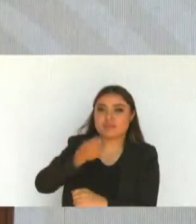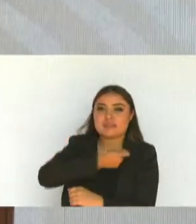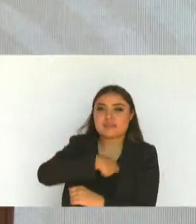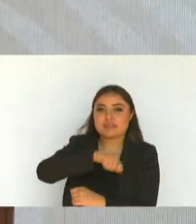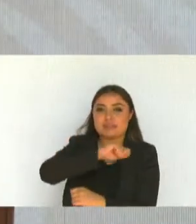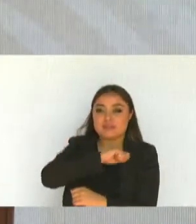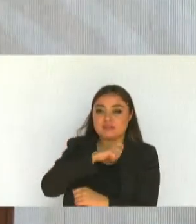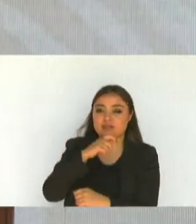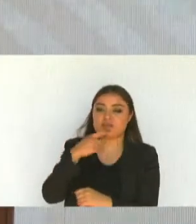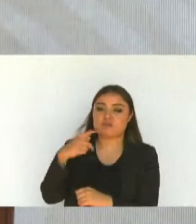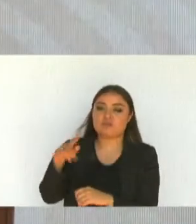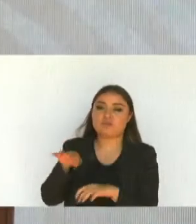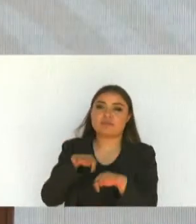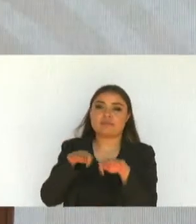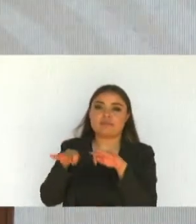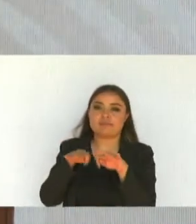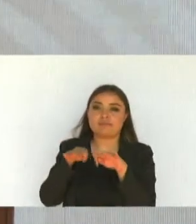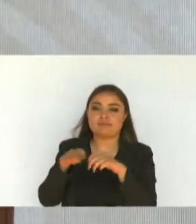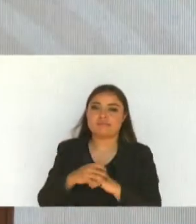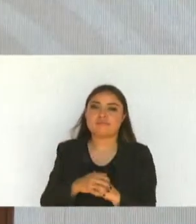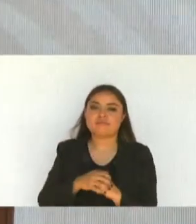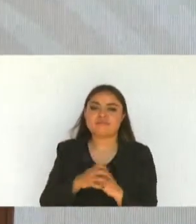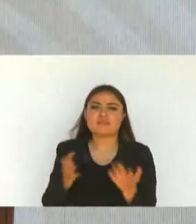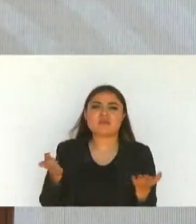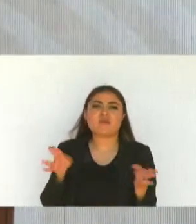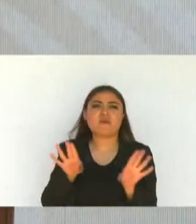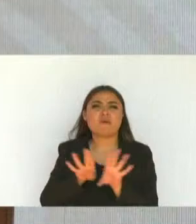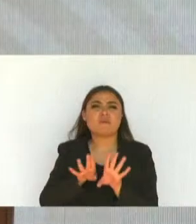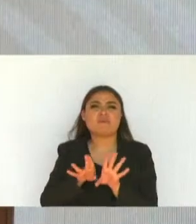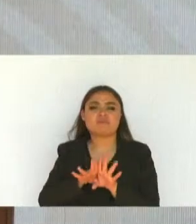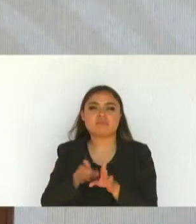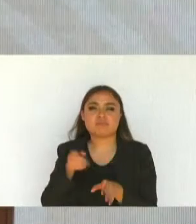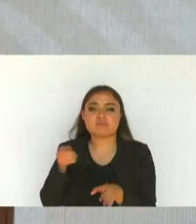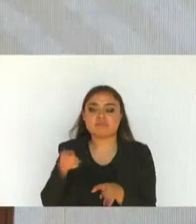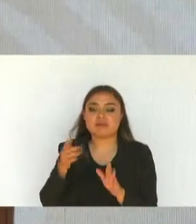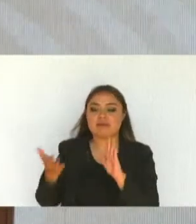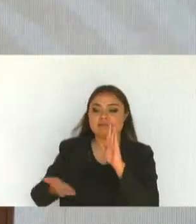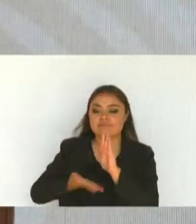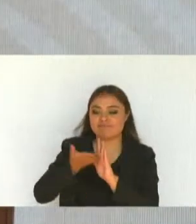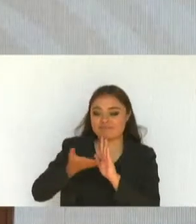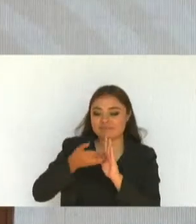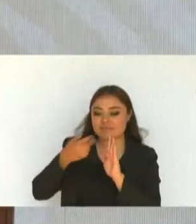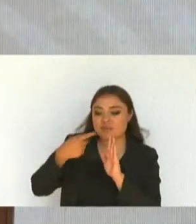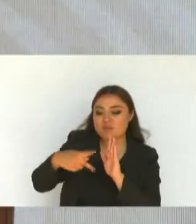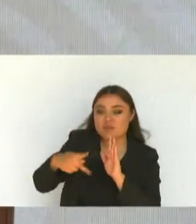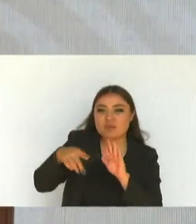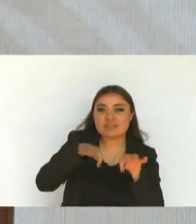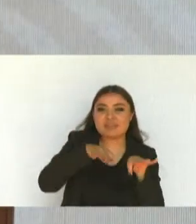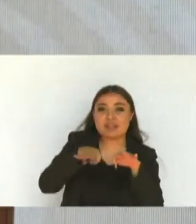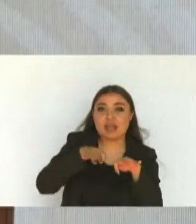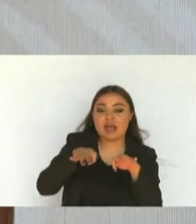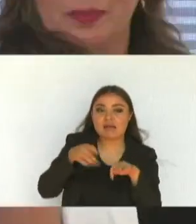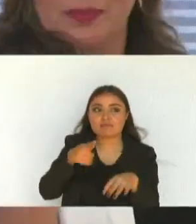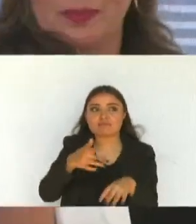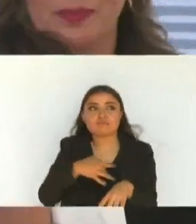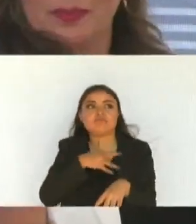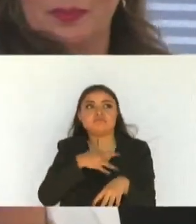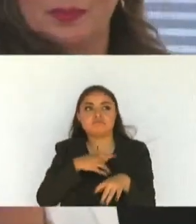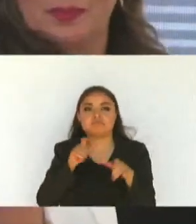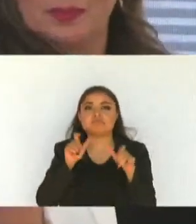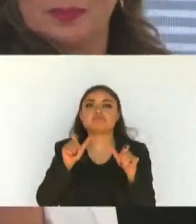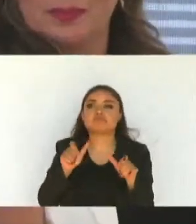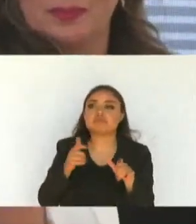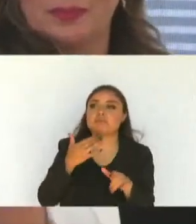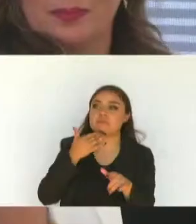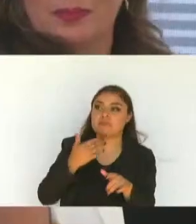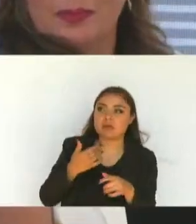el trabajo, en la convicción de que construir espacios laborales seguros y saludables debe de